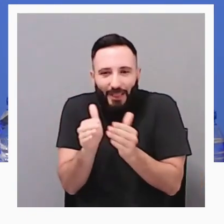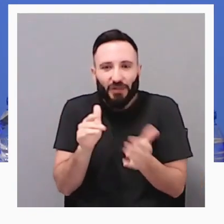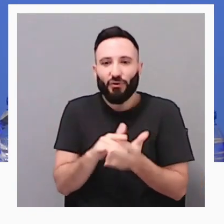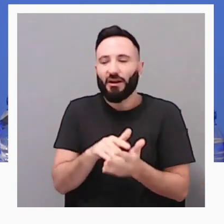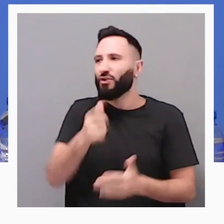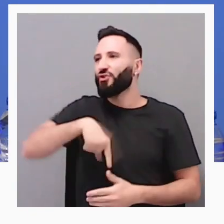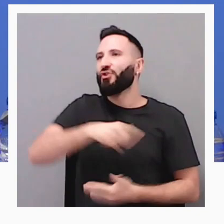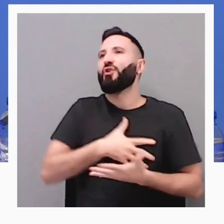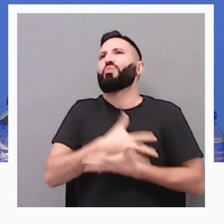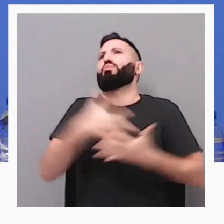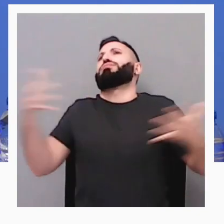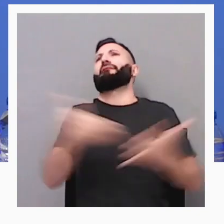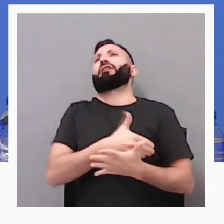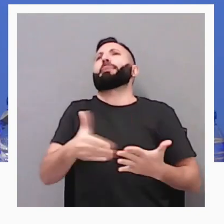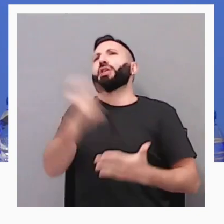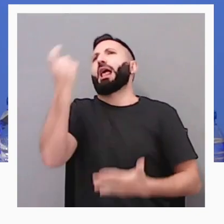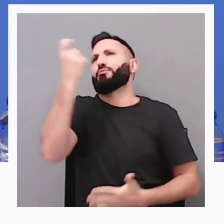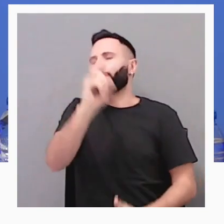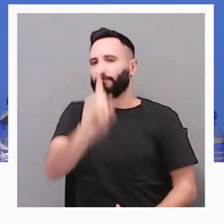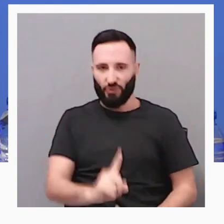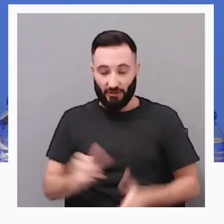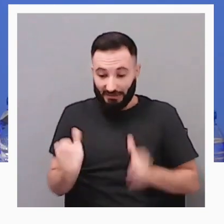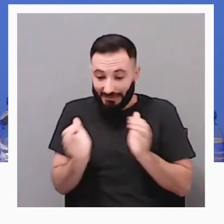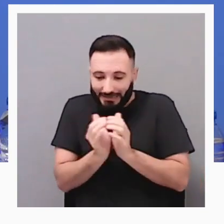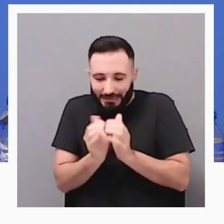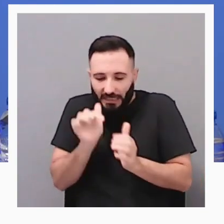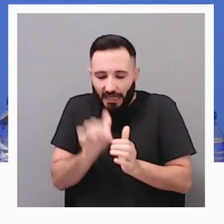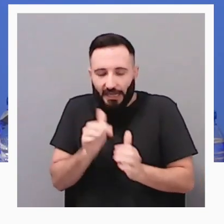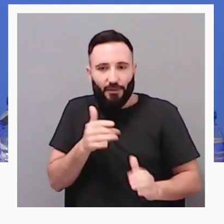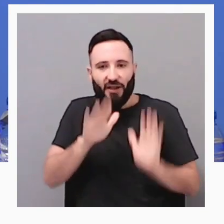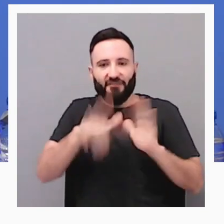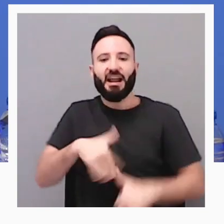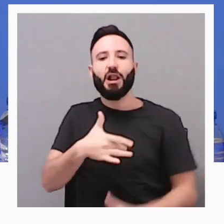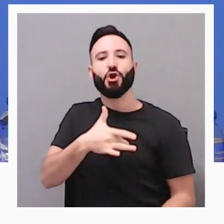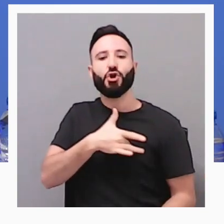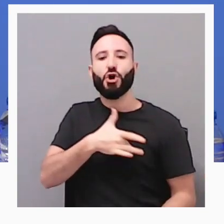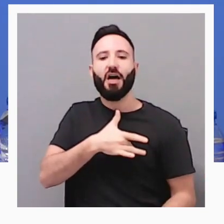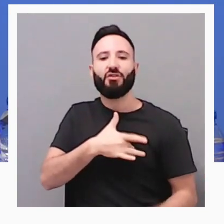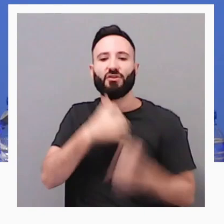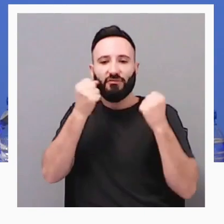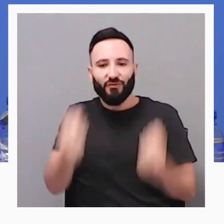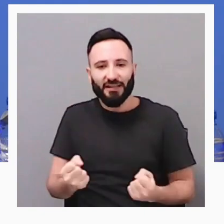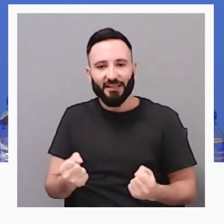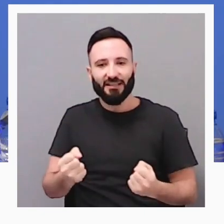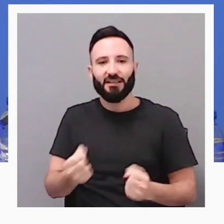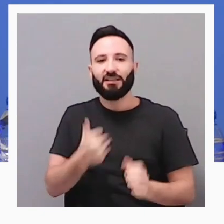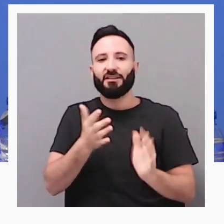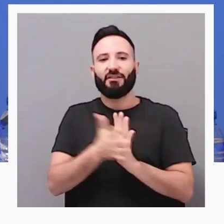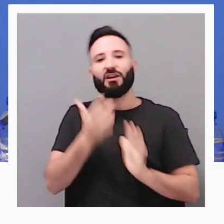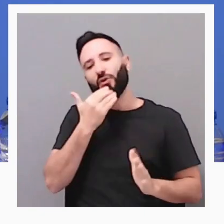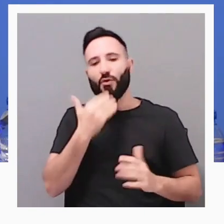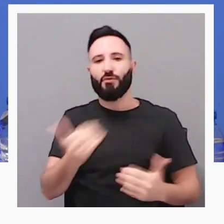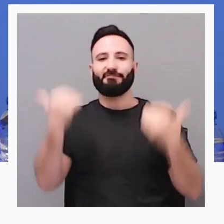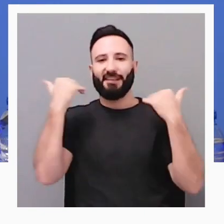alumnos, pero que tenemos, como yo digo, un corazón muy grande. Somos una fábrica muy grande de emociones, como vamos a